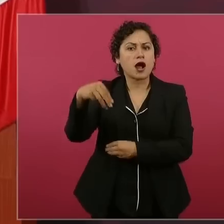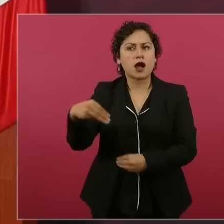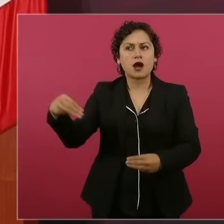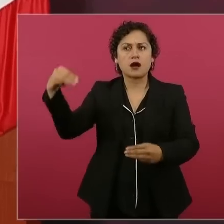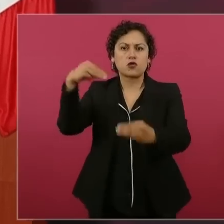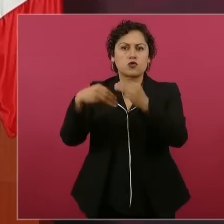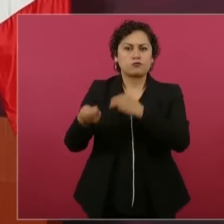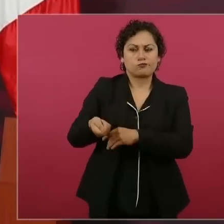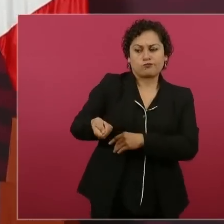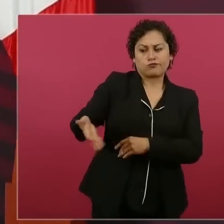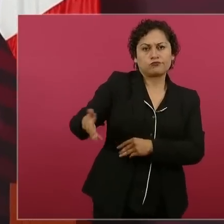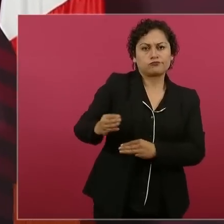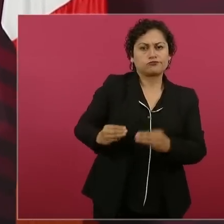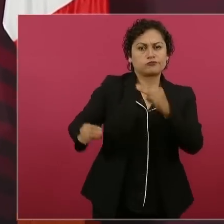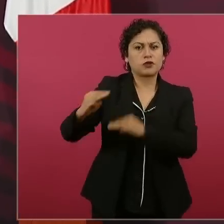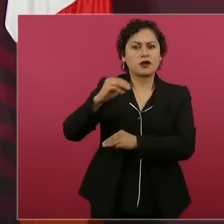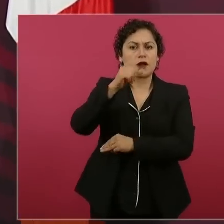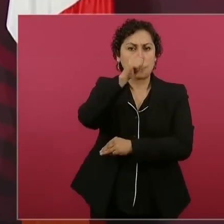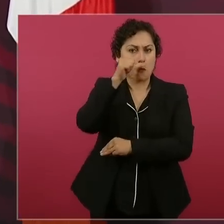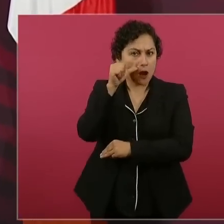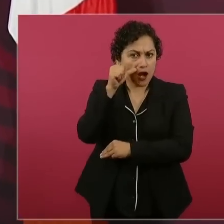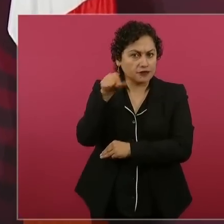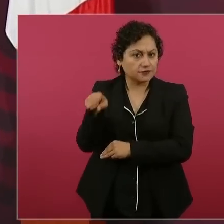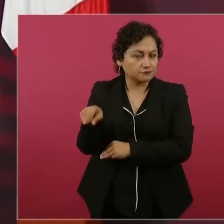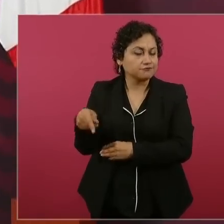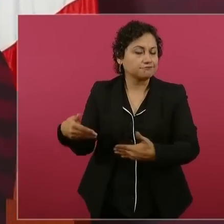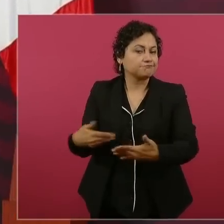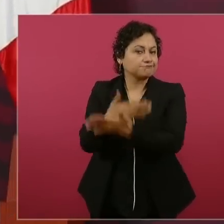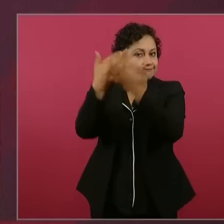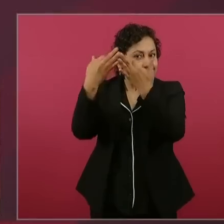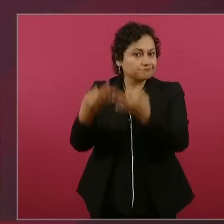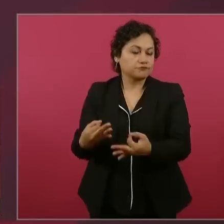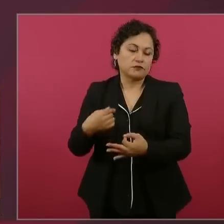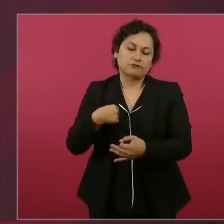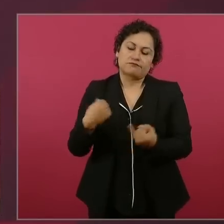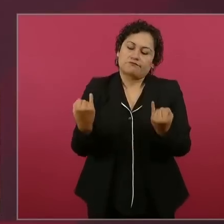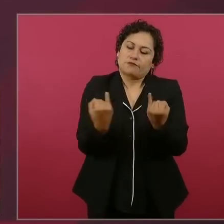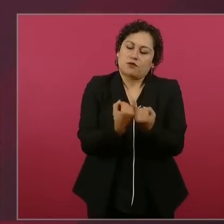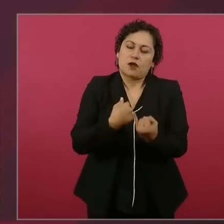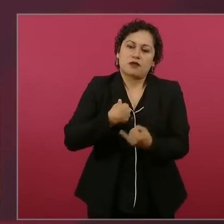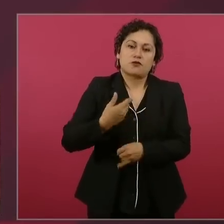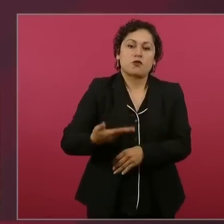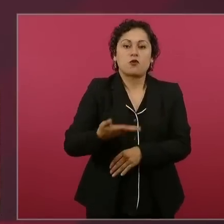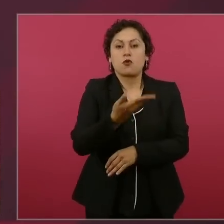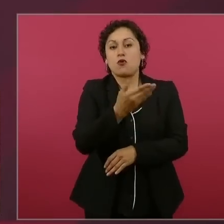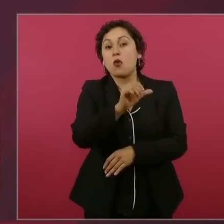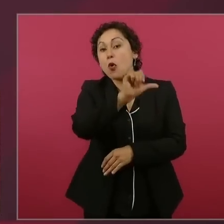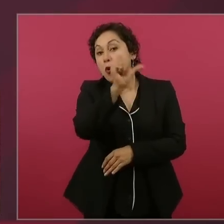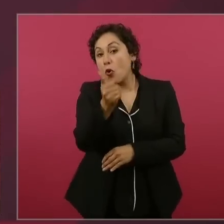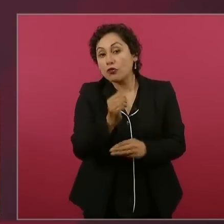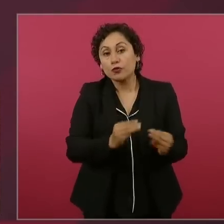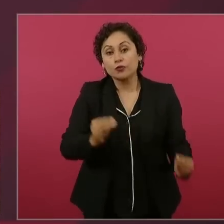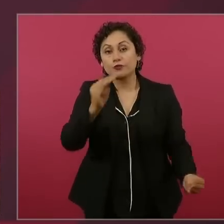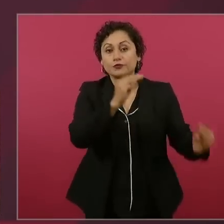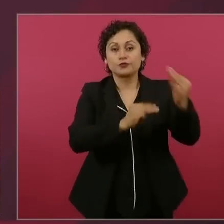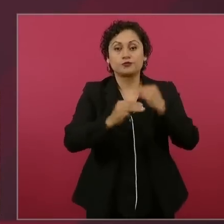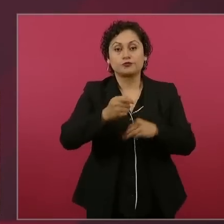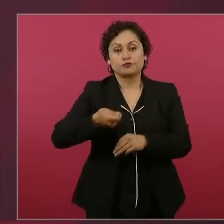Juárez, yo he dicho de que la Sierra Mazateca tiene que